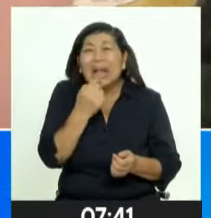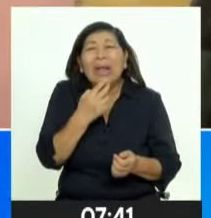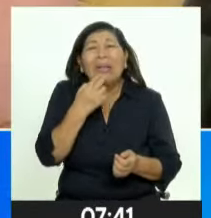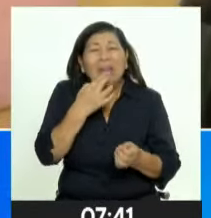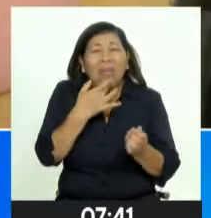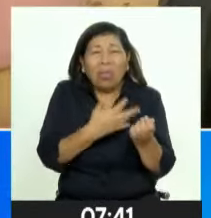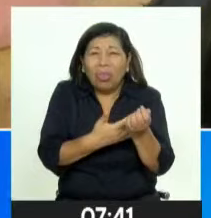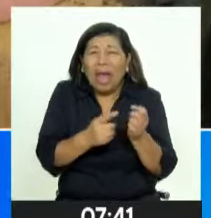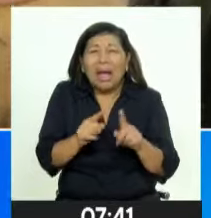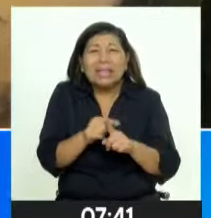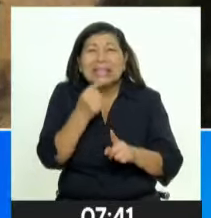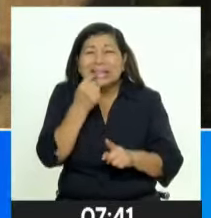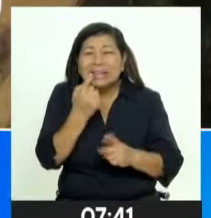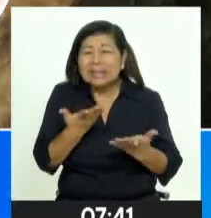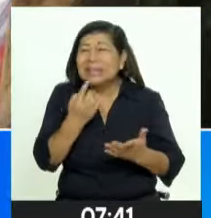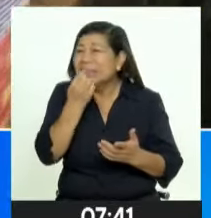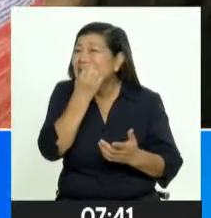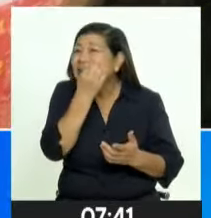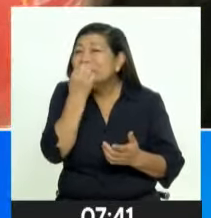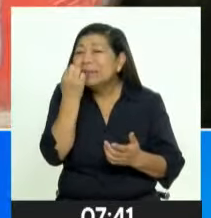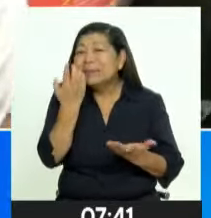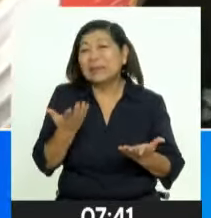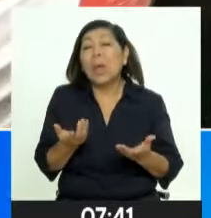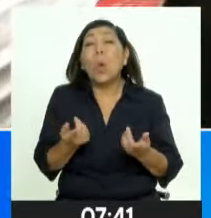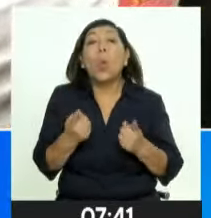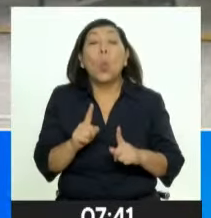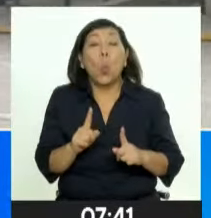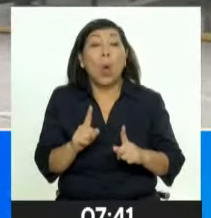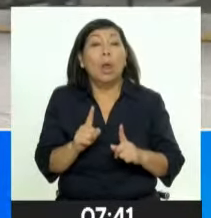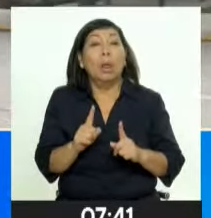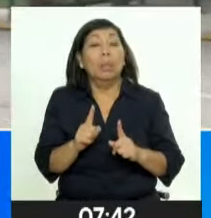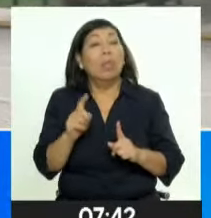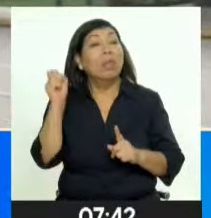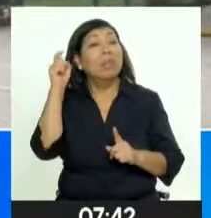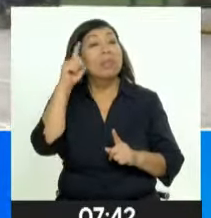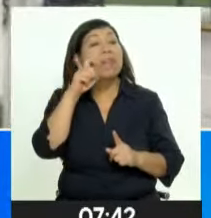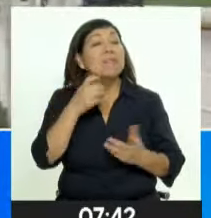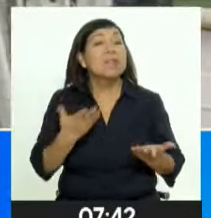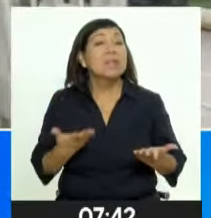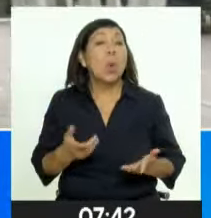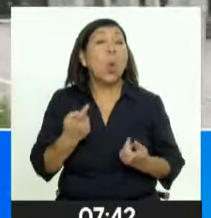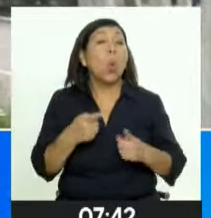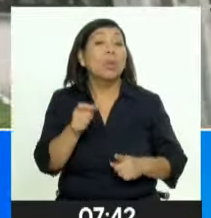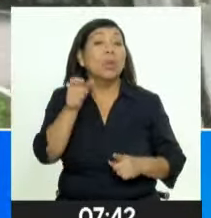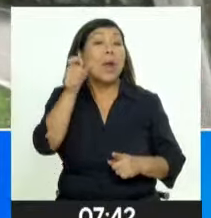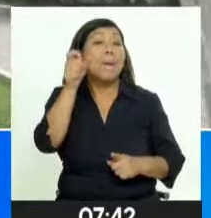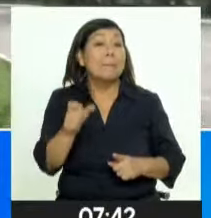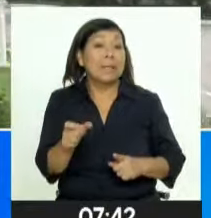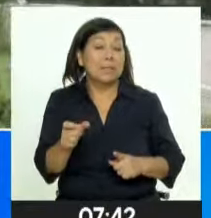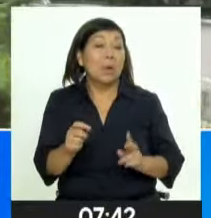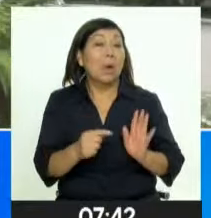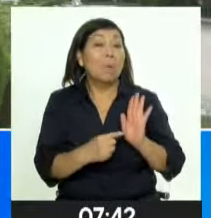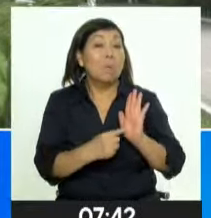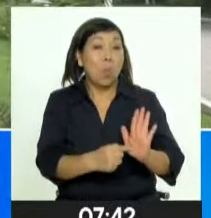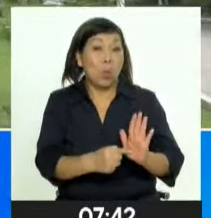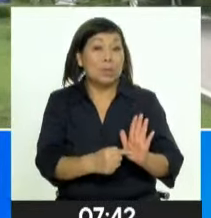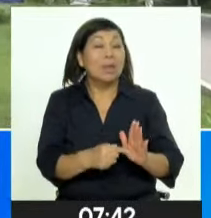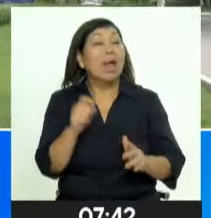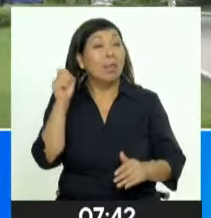pacientes requieren un especial cuidado y atención, Muy ¿no? bien. Ahora, ¿cuándo el cuadro se complica? ¿Por qué una persona puede presentar un cuadro realmente